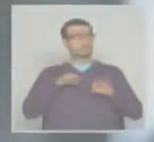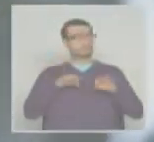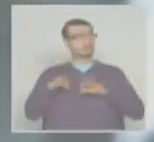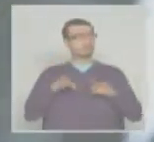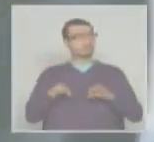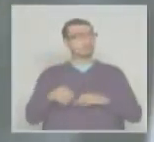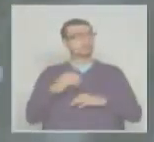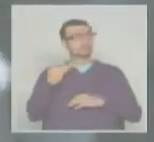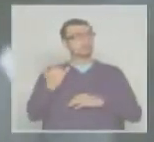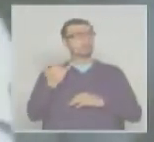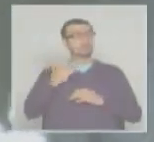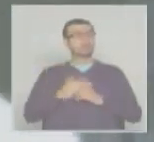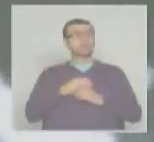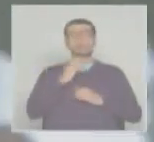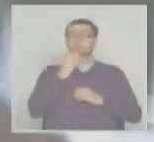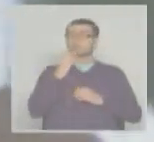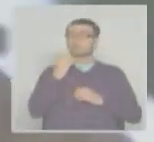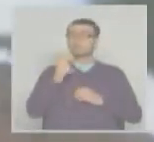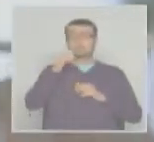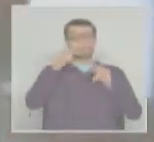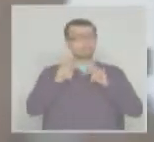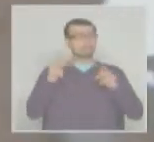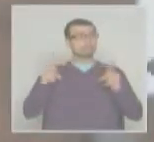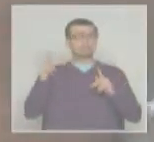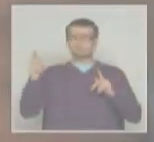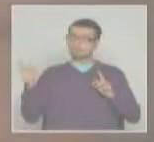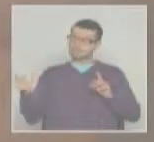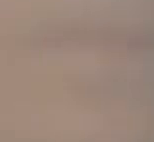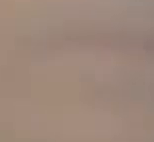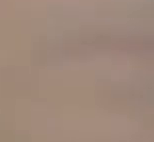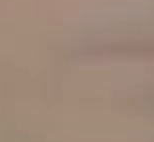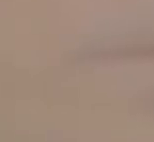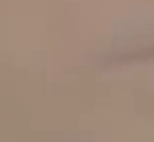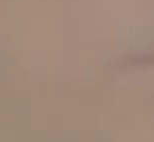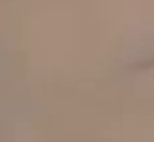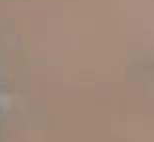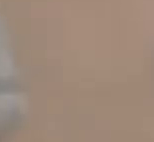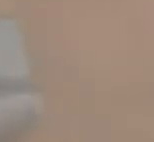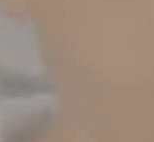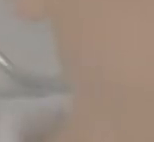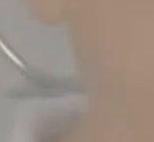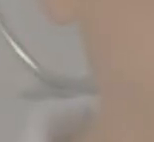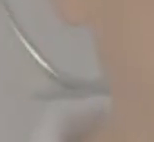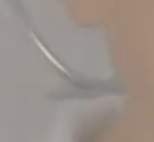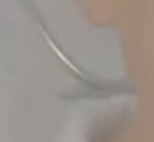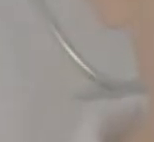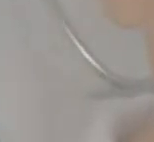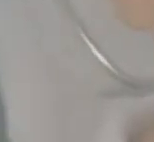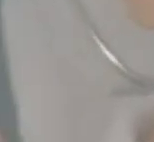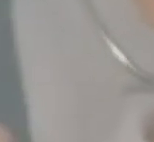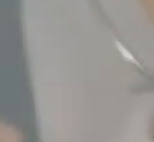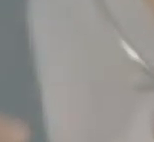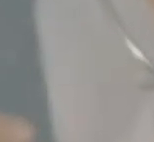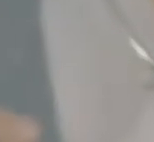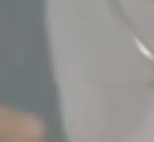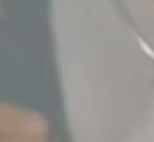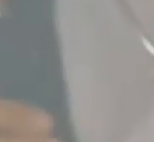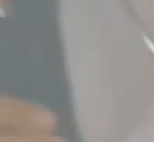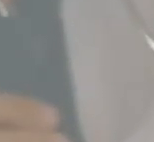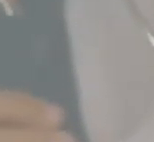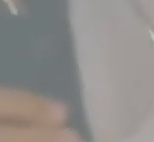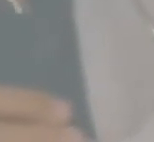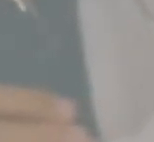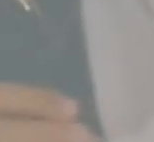Y entonces, quienes tengan la oportunidad de estar con la terapia, quien tenga el láser, que esto es última tecnología,